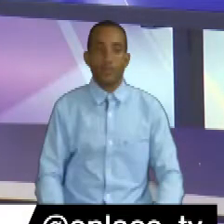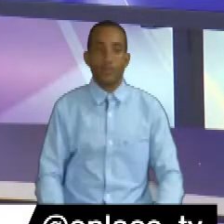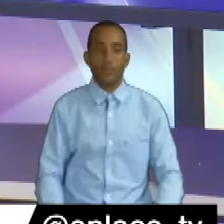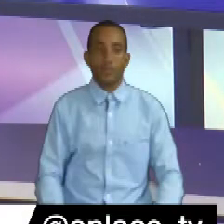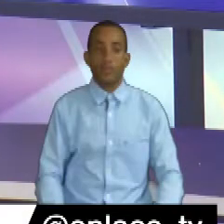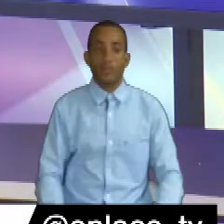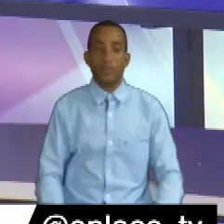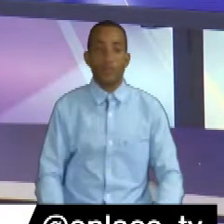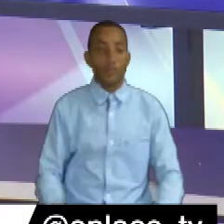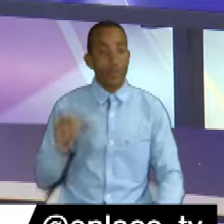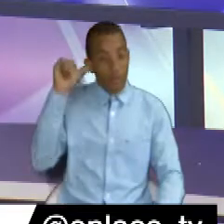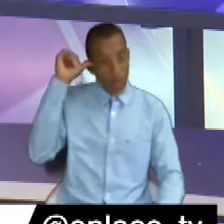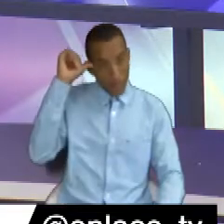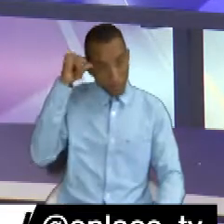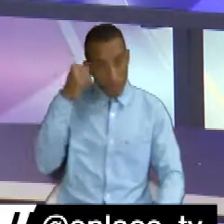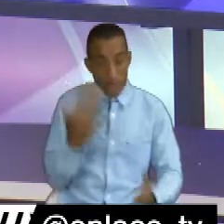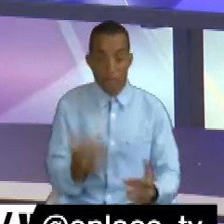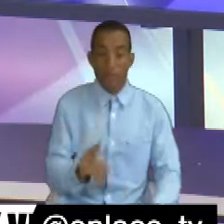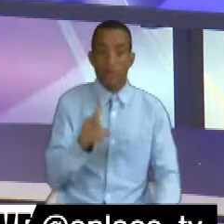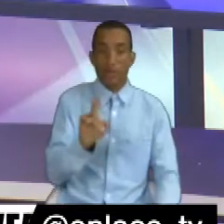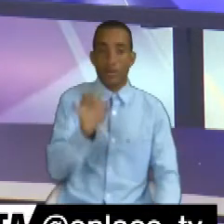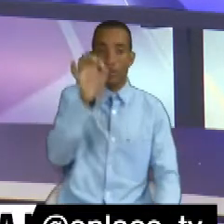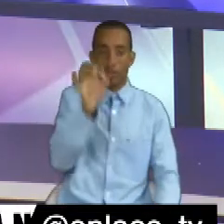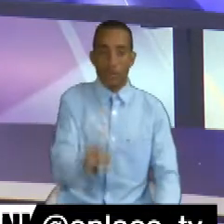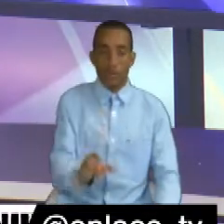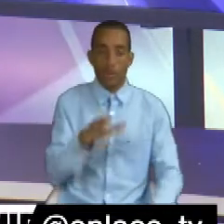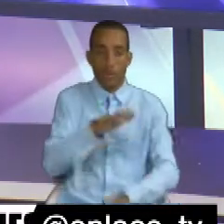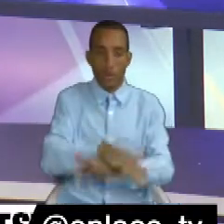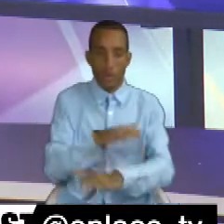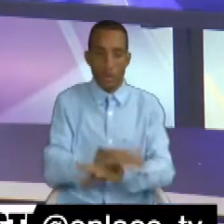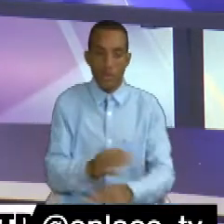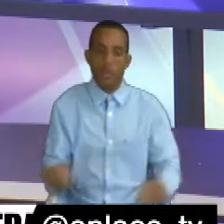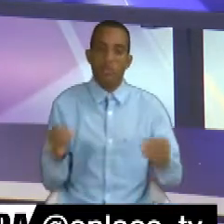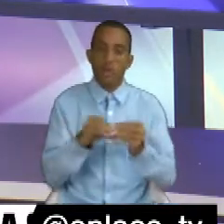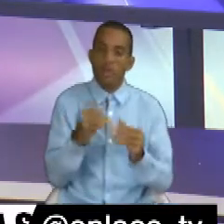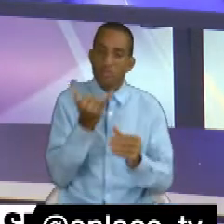Les recuerdo, los esperamos 6:00 de la tarde con más de lo que pasa